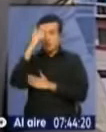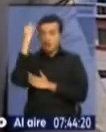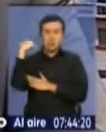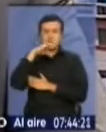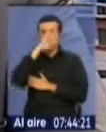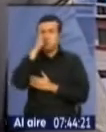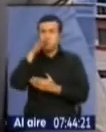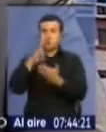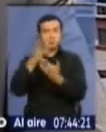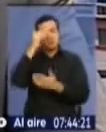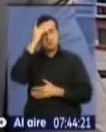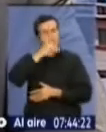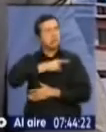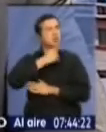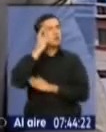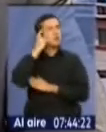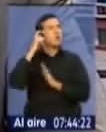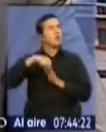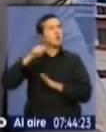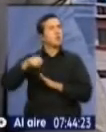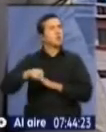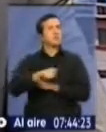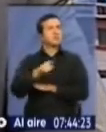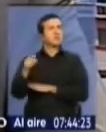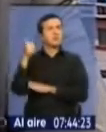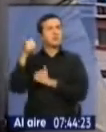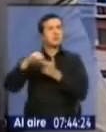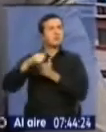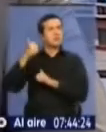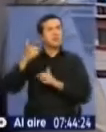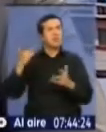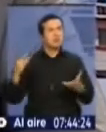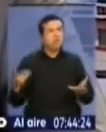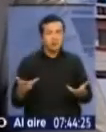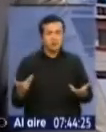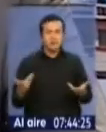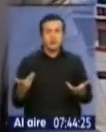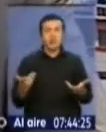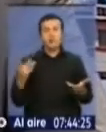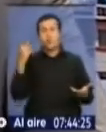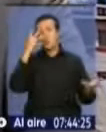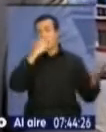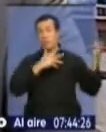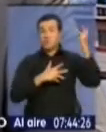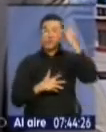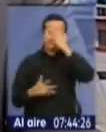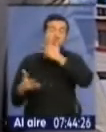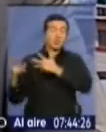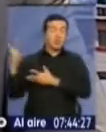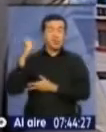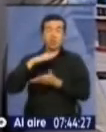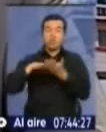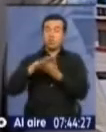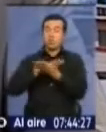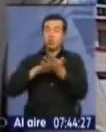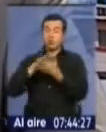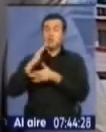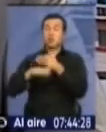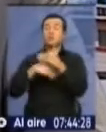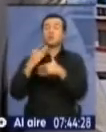Judicatura, deciden si el juez judicialmente actúa adecuadamente o no. Entonces, claro, esto distorsiona. ¿Y qué es lo que se logró con esto?